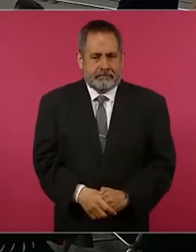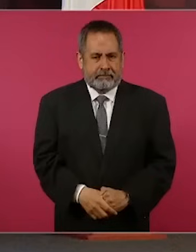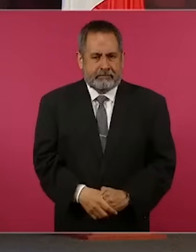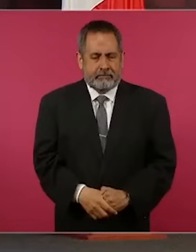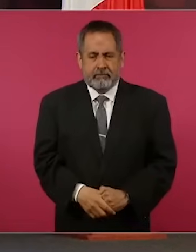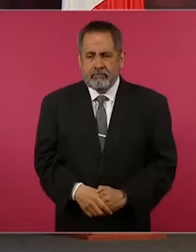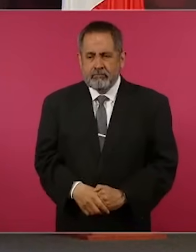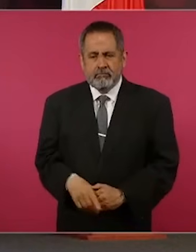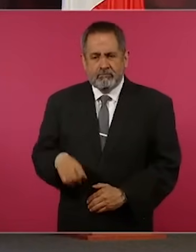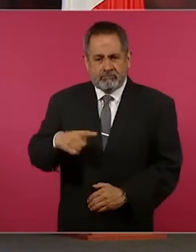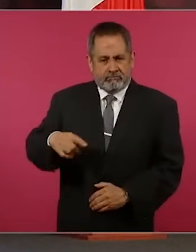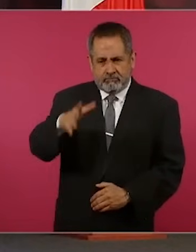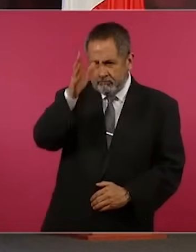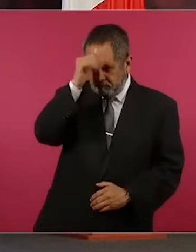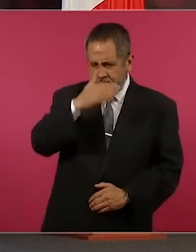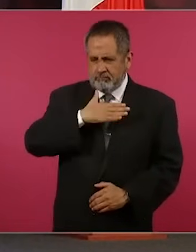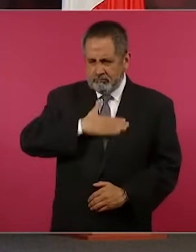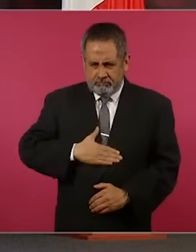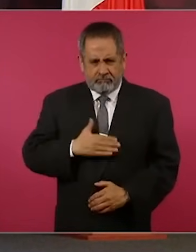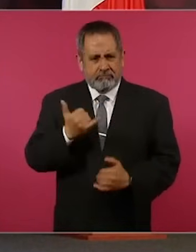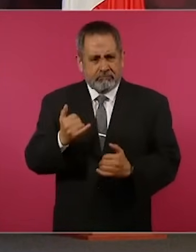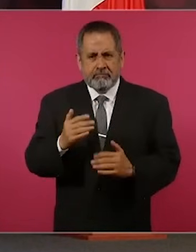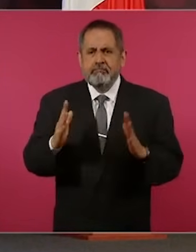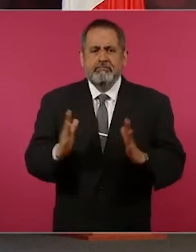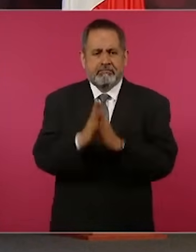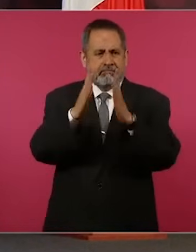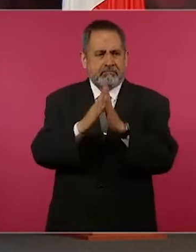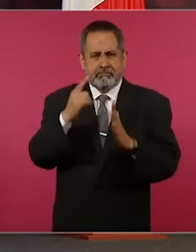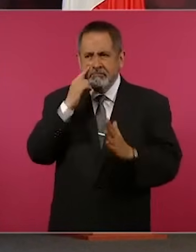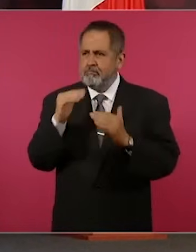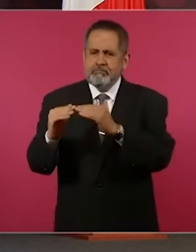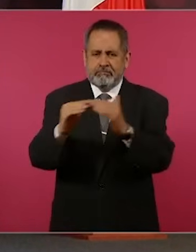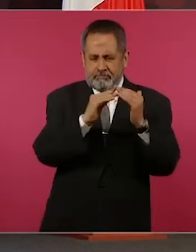Trato justo y democracia ahora.